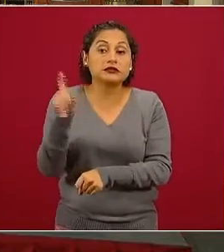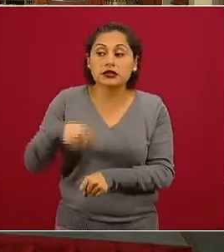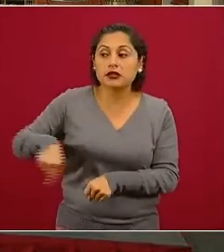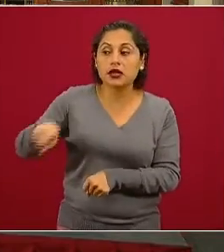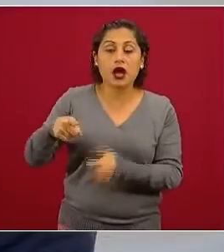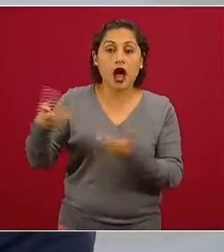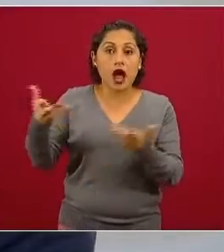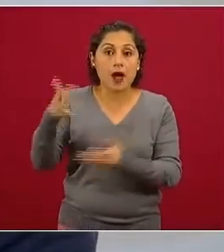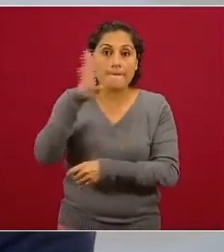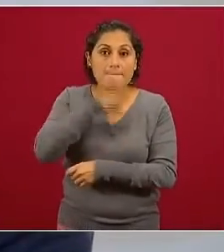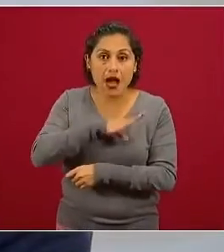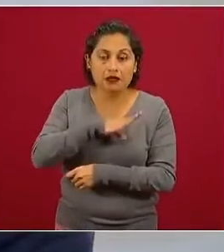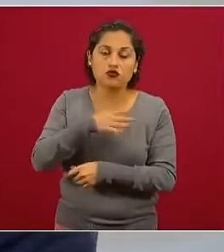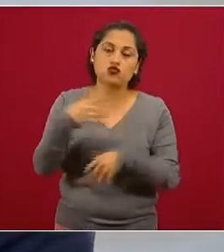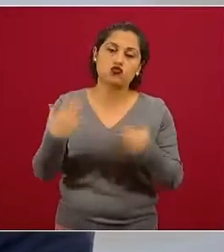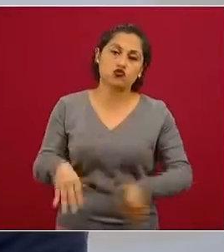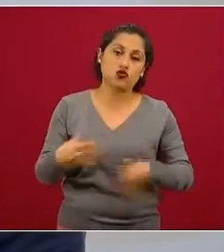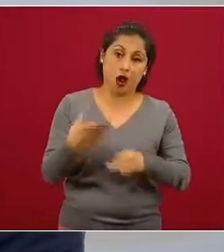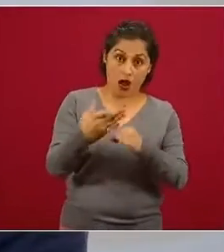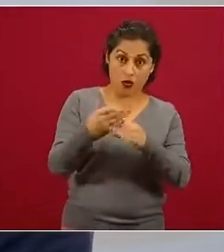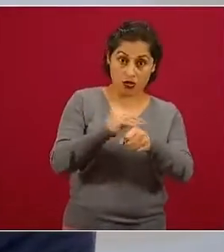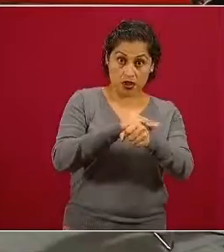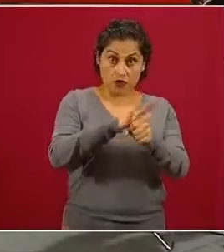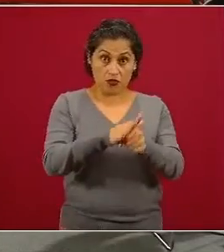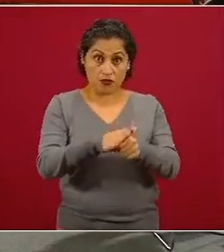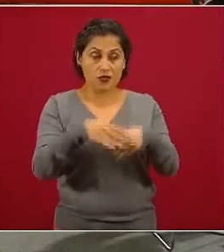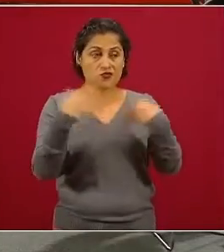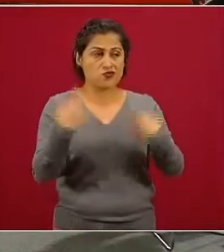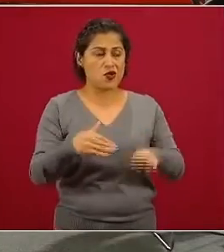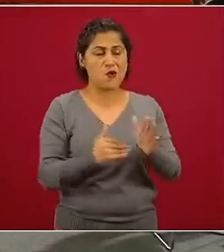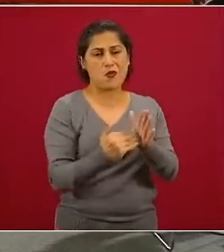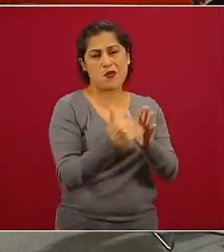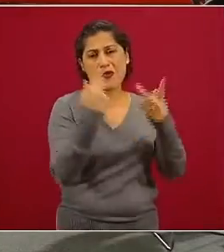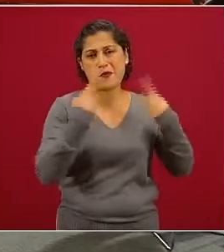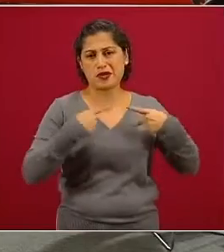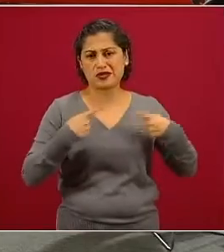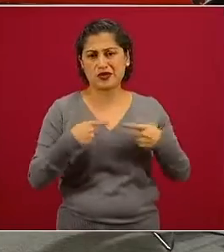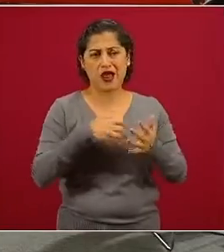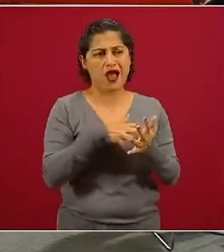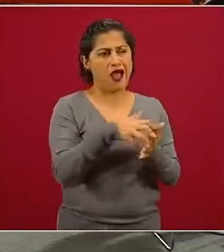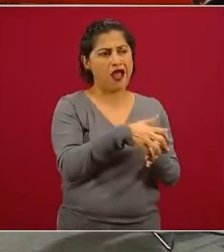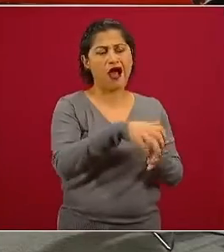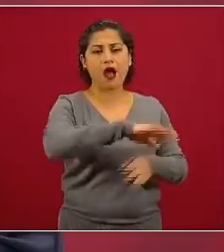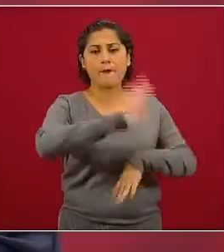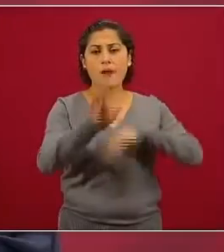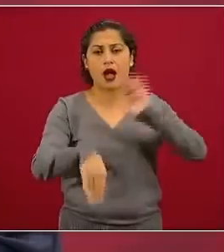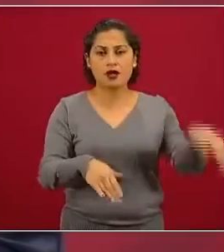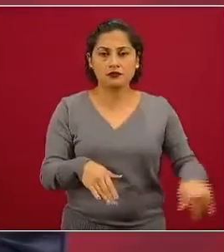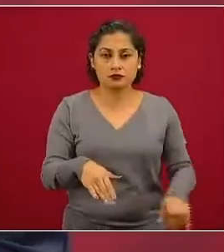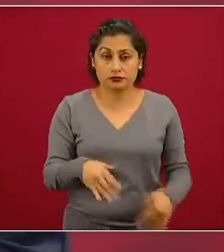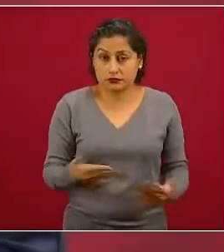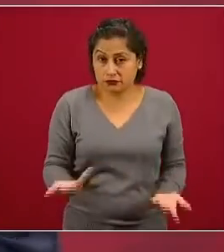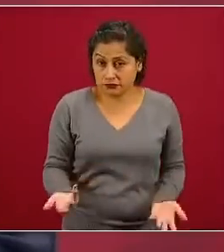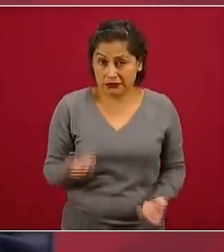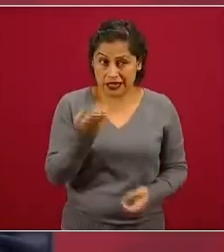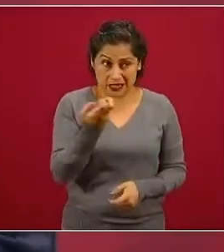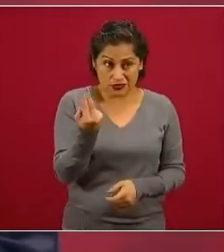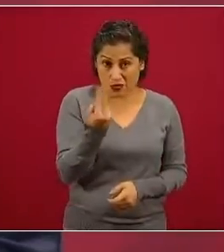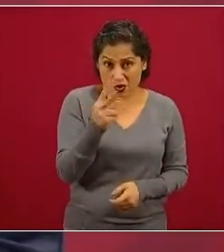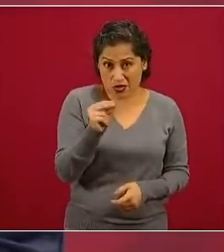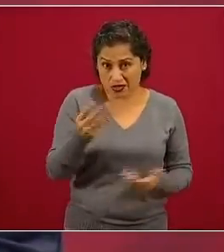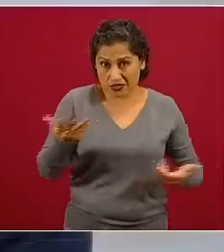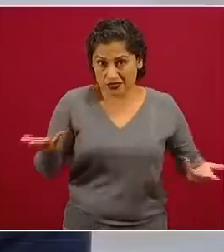varios países las elecciones se han decidido con infodemia. Por tanto, eso es un problema crucial por la democracia,